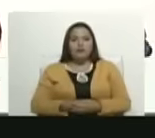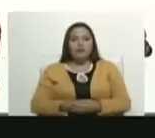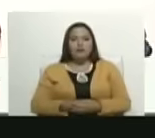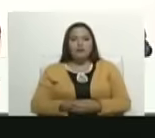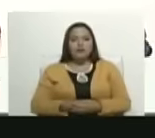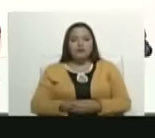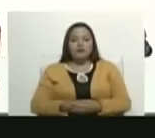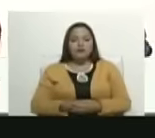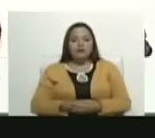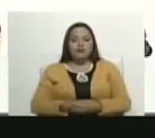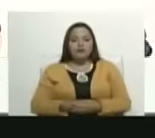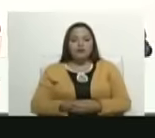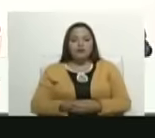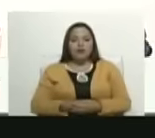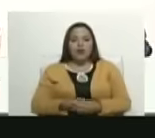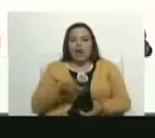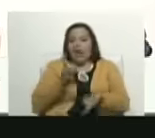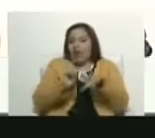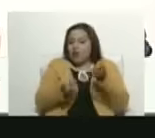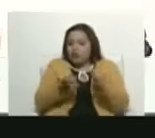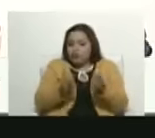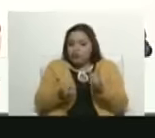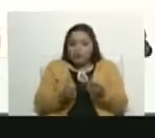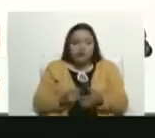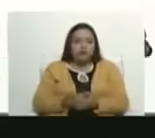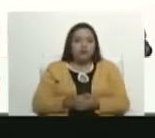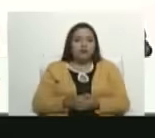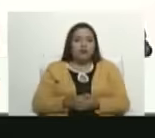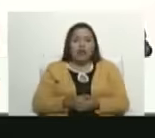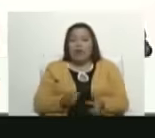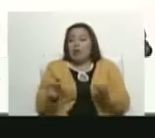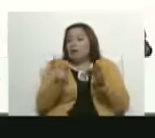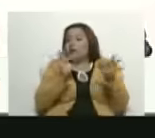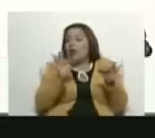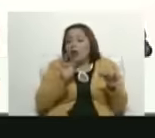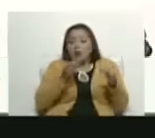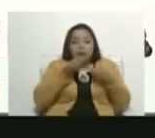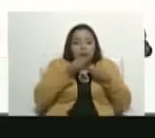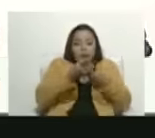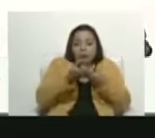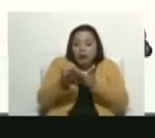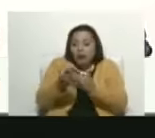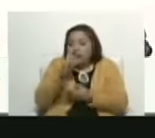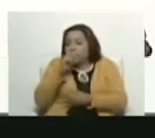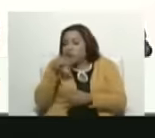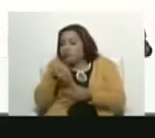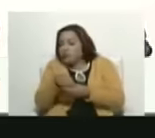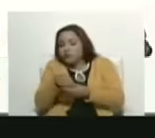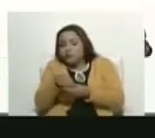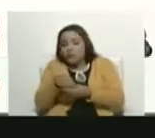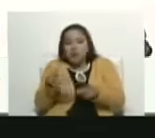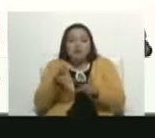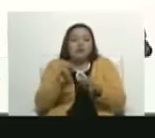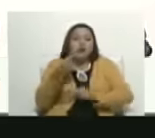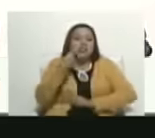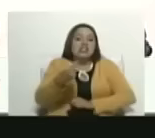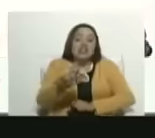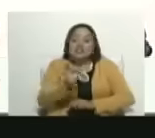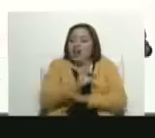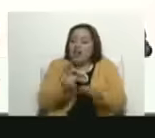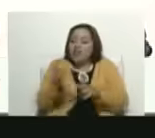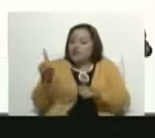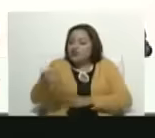De ambigüedad. Algunos ni hablan, para no decir que se oponen al referéndum.